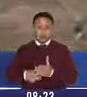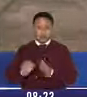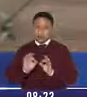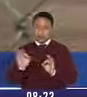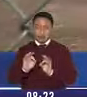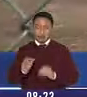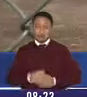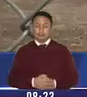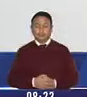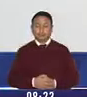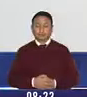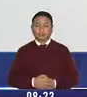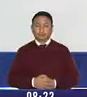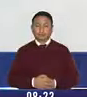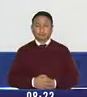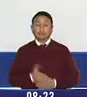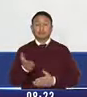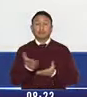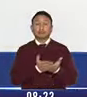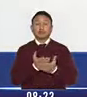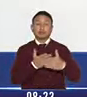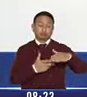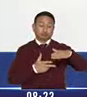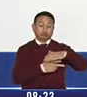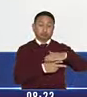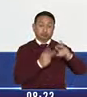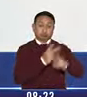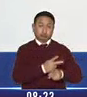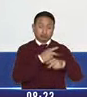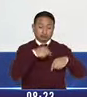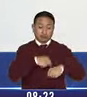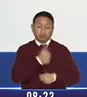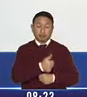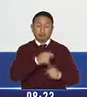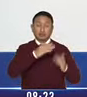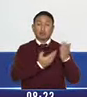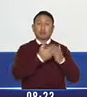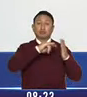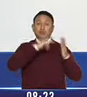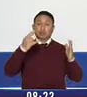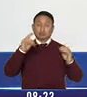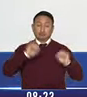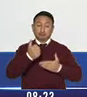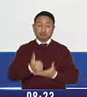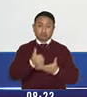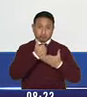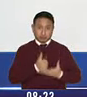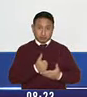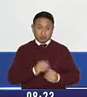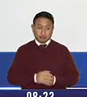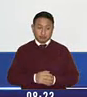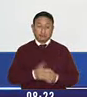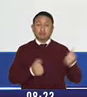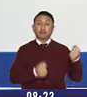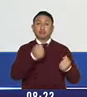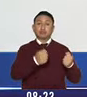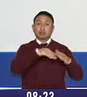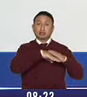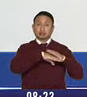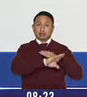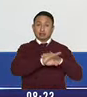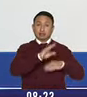algún tipo de infracción. El servicio de garaje ha sido automatizado y con este nuevo sistema ya nos permite a nosotros, los vehículos que ingresaron